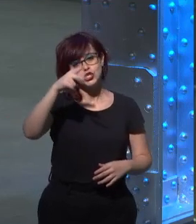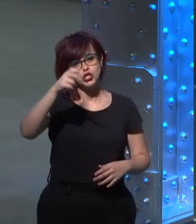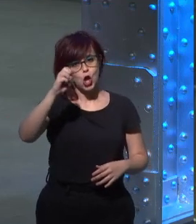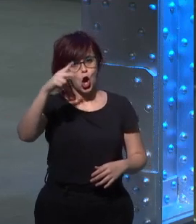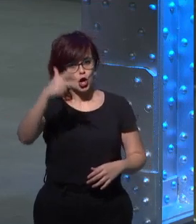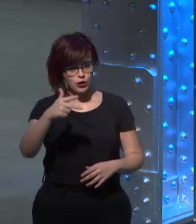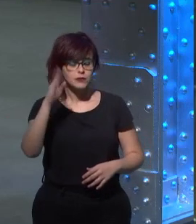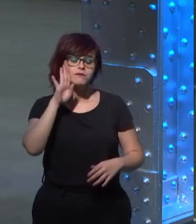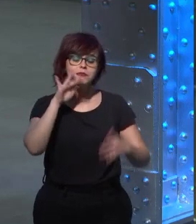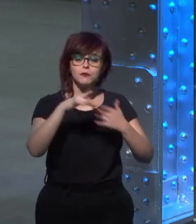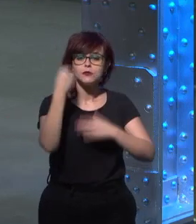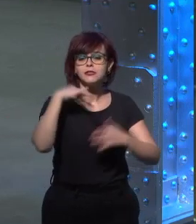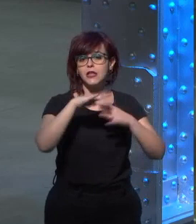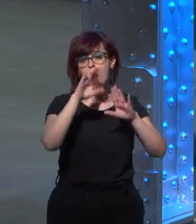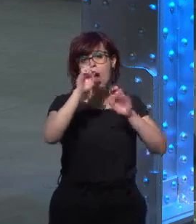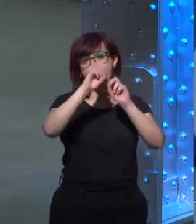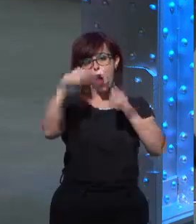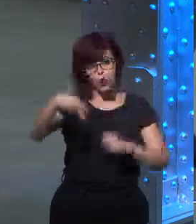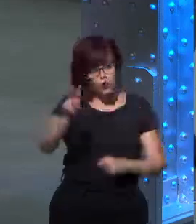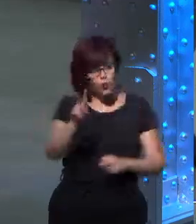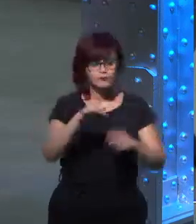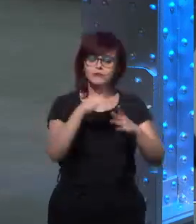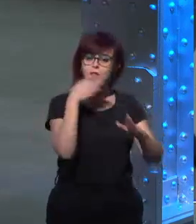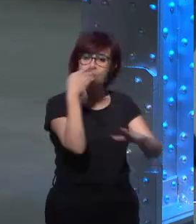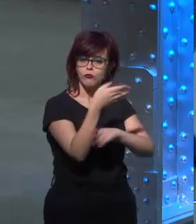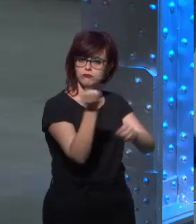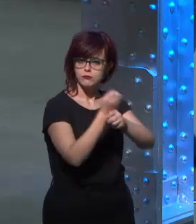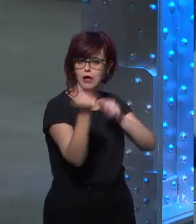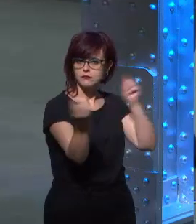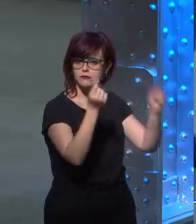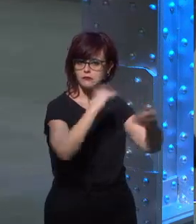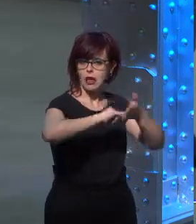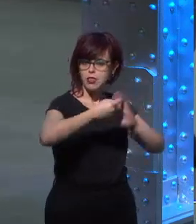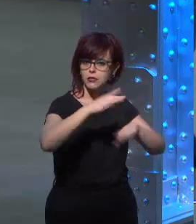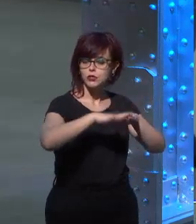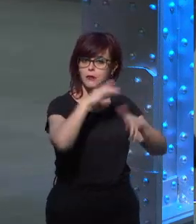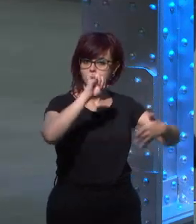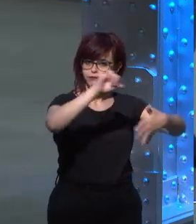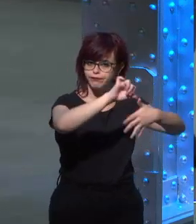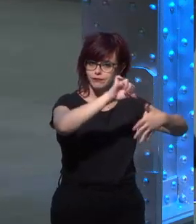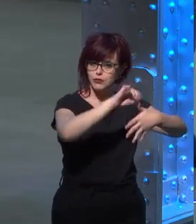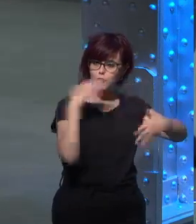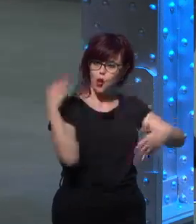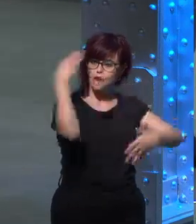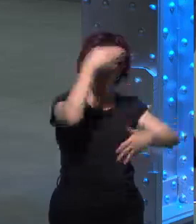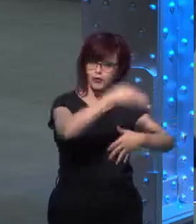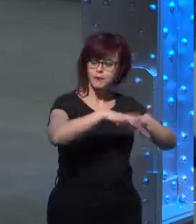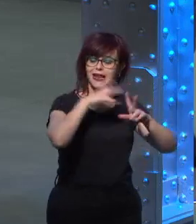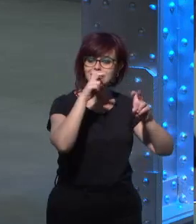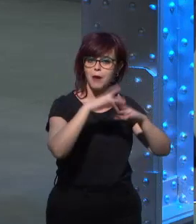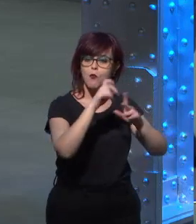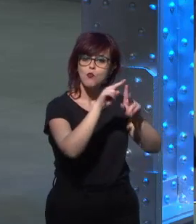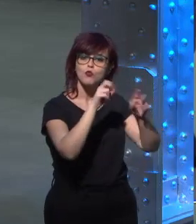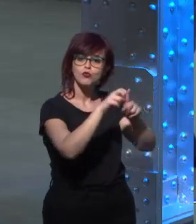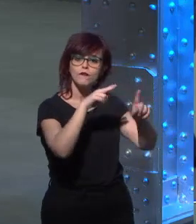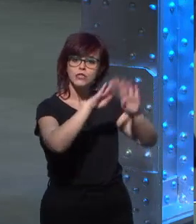España, y uno de los workshops que había territoriales, concretamente en el latinoamericano, exponían cada país las preocupaciones que consideraban que eran globales y tenían